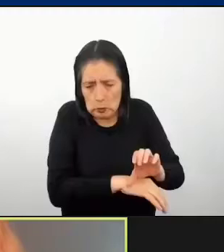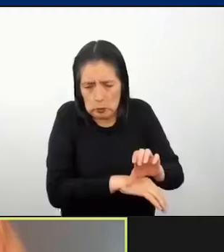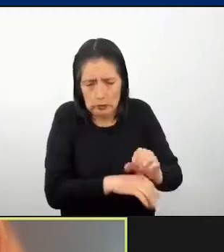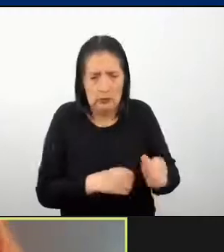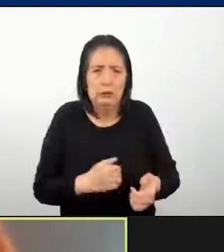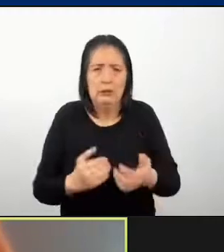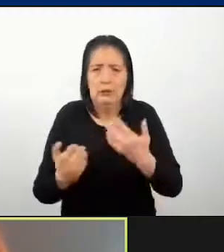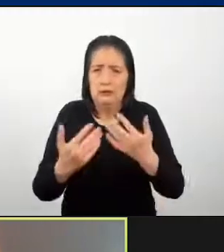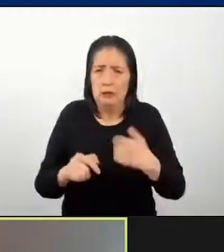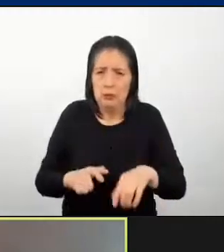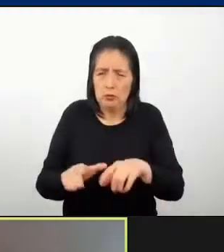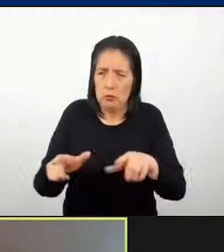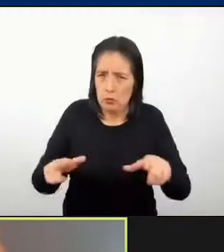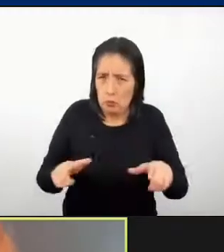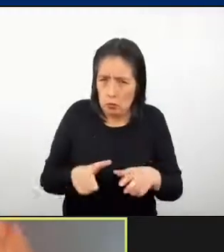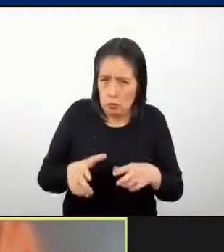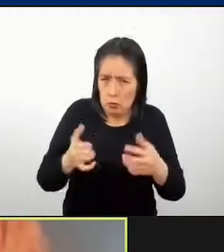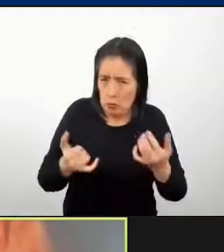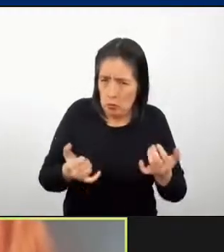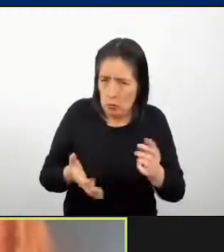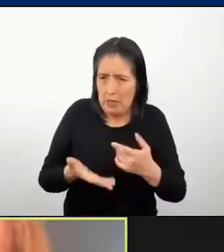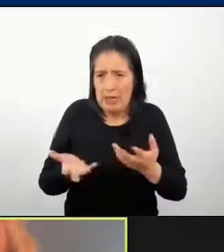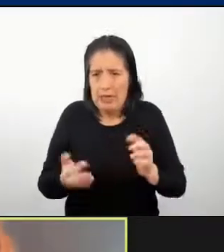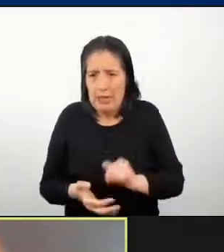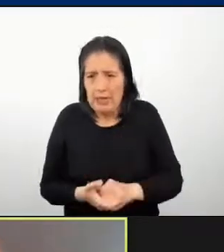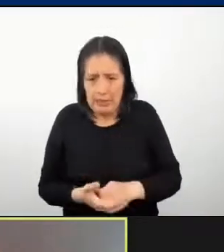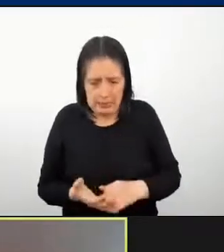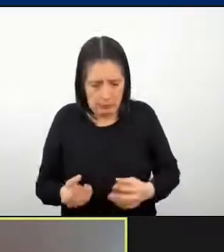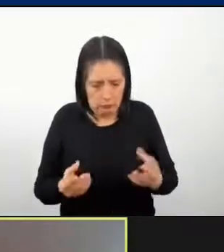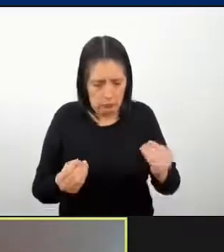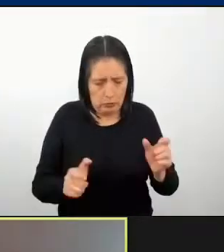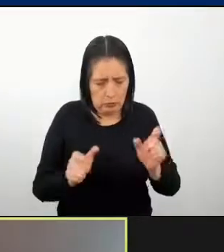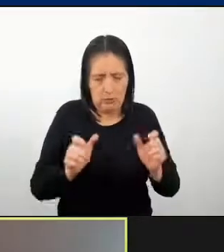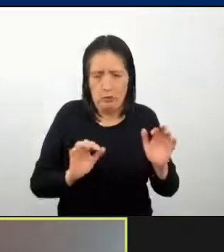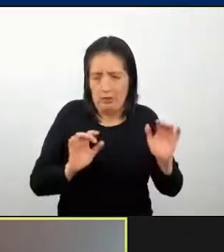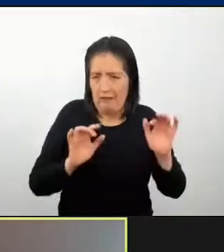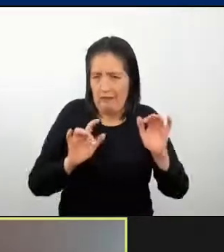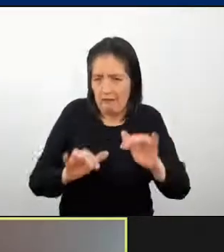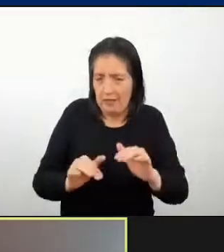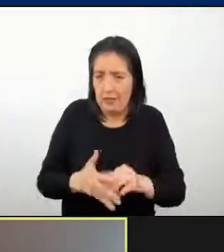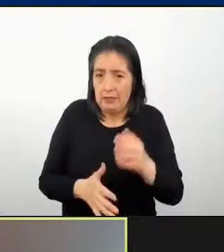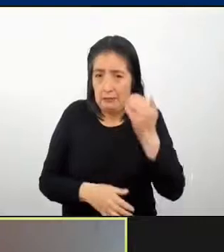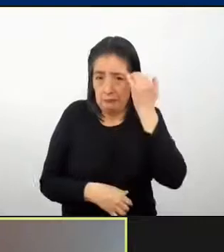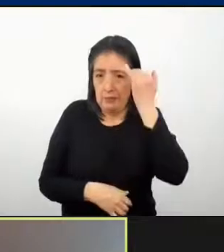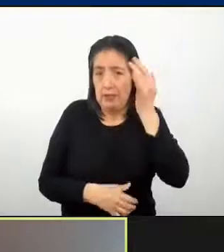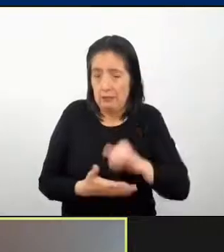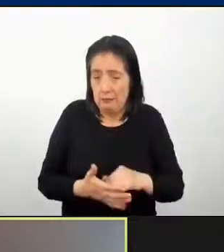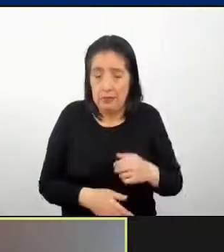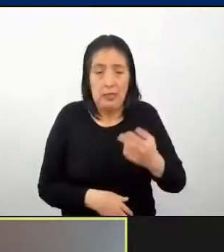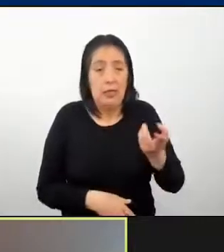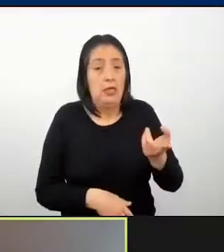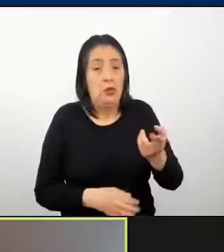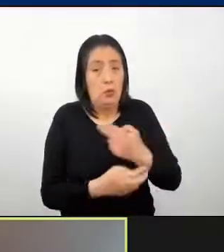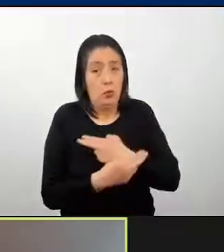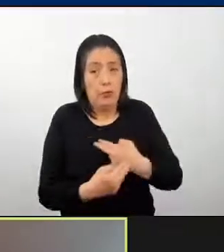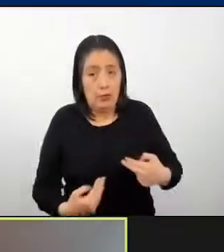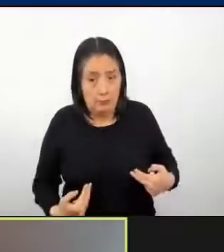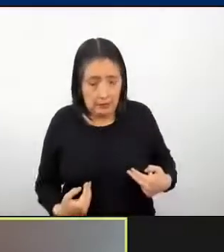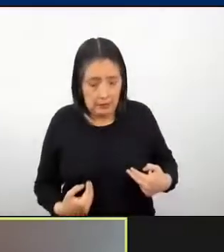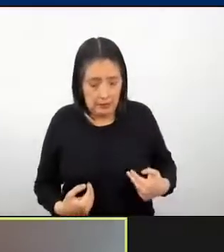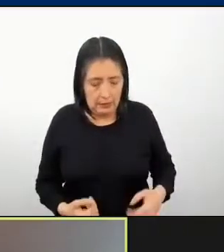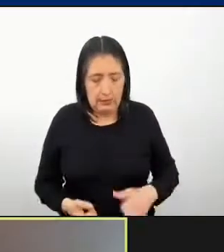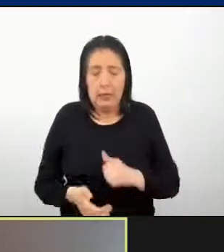hablando de un lugar de moda, estamos hablando de un lugar que va mucha gente. Imaginémonos en Huancavelica,